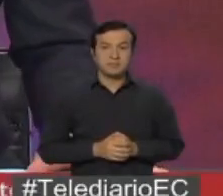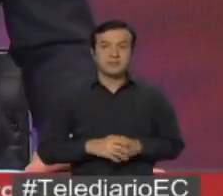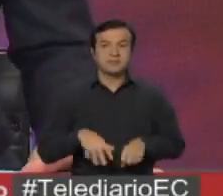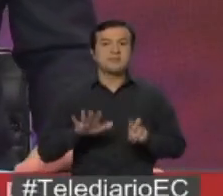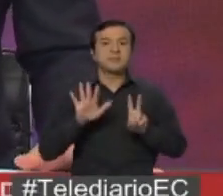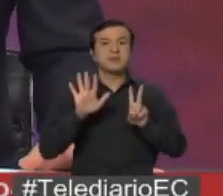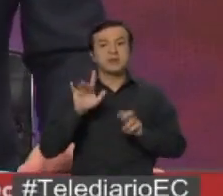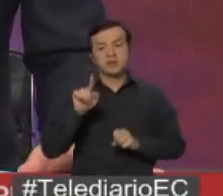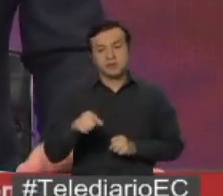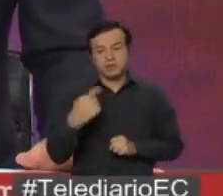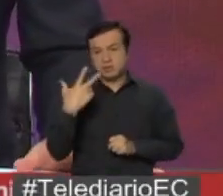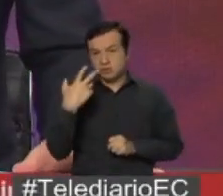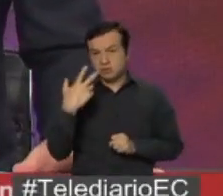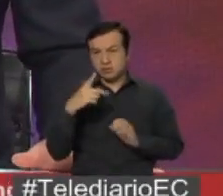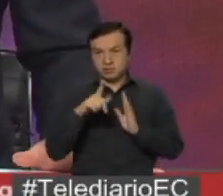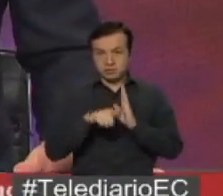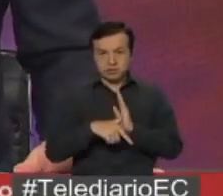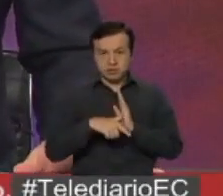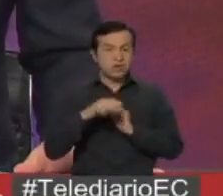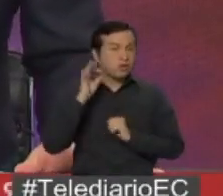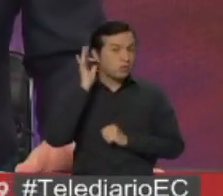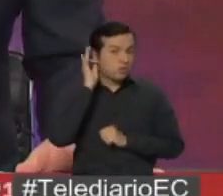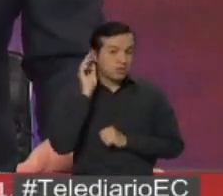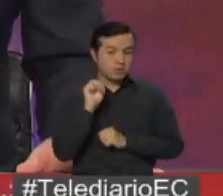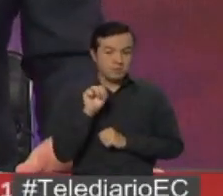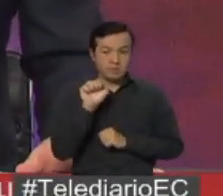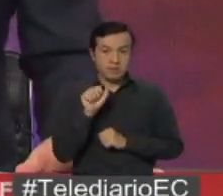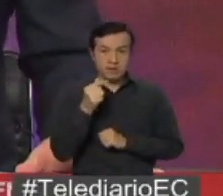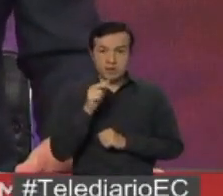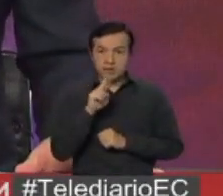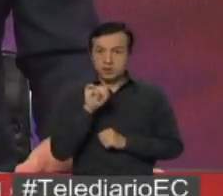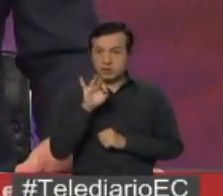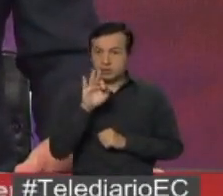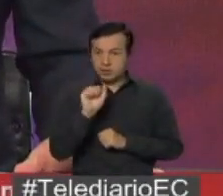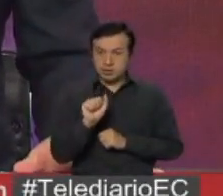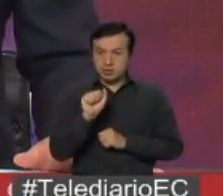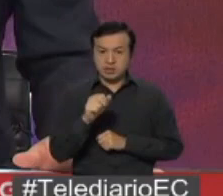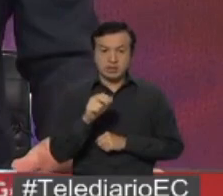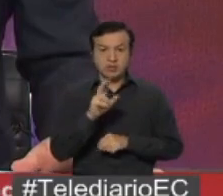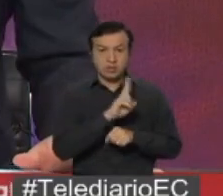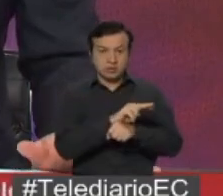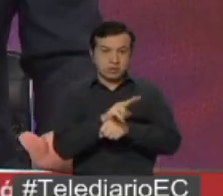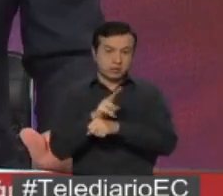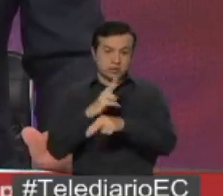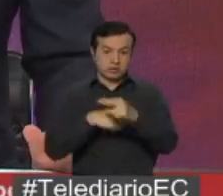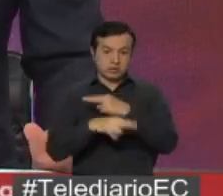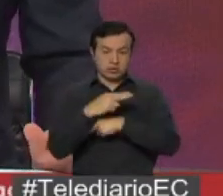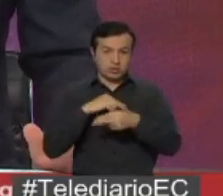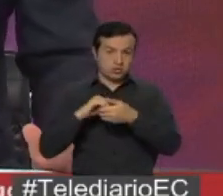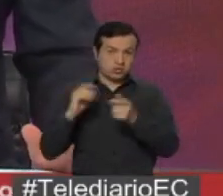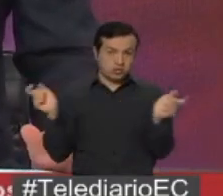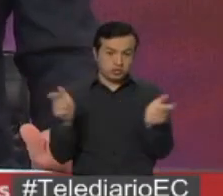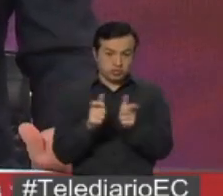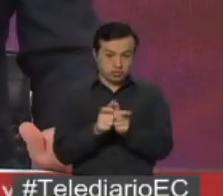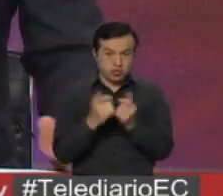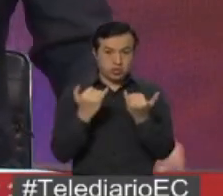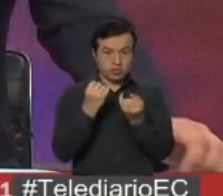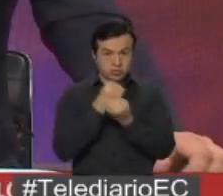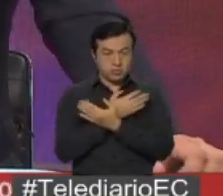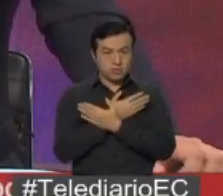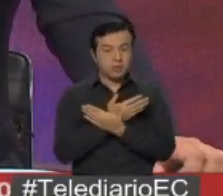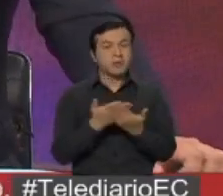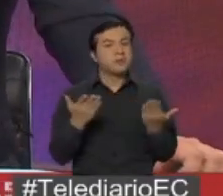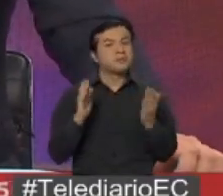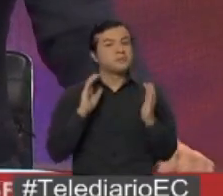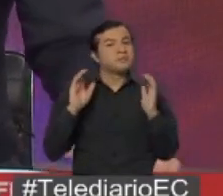7 de la mañana 13 minutos margarita hernández superintendente de economía popular y solidaria nos acompaña esta mañana para conversar